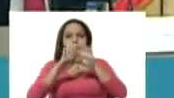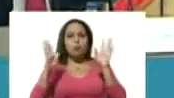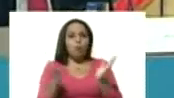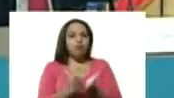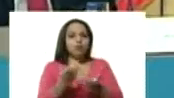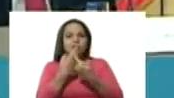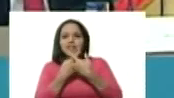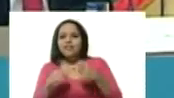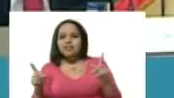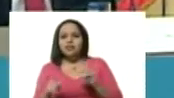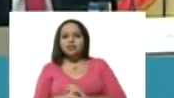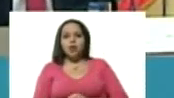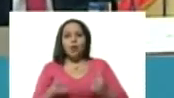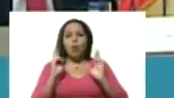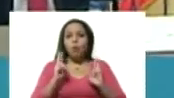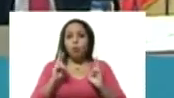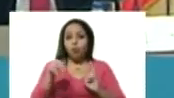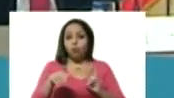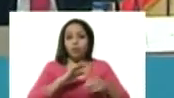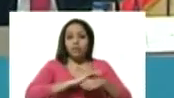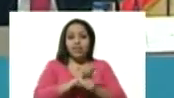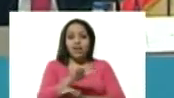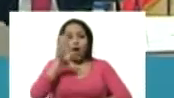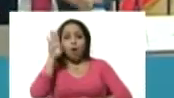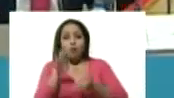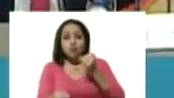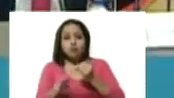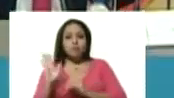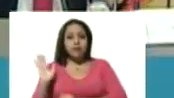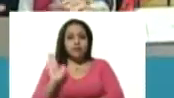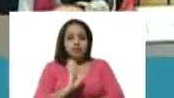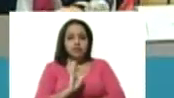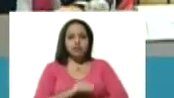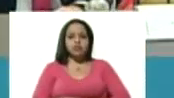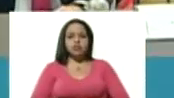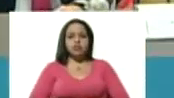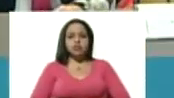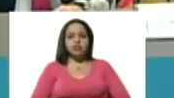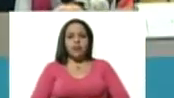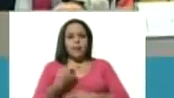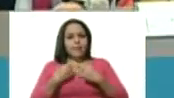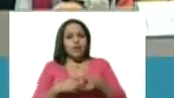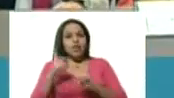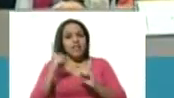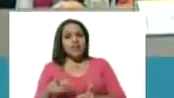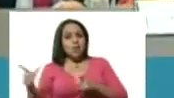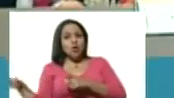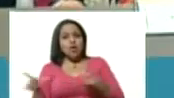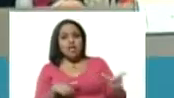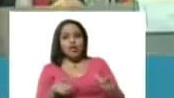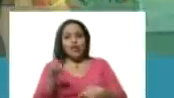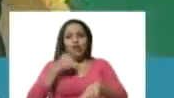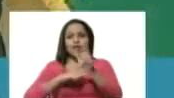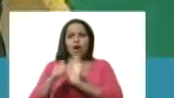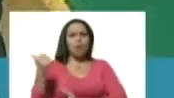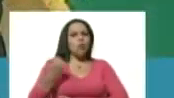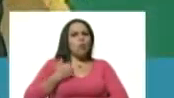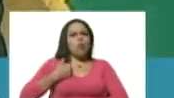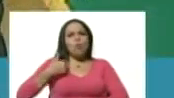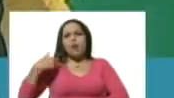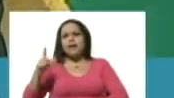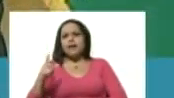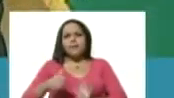Ojalá esta pandemia fuera la última que se presentara, pero tenemos que estar listos para enfrentar cualquier